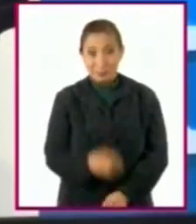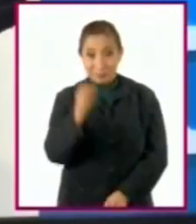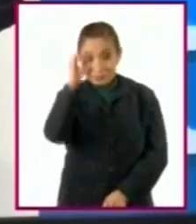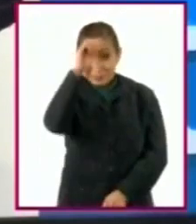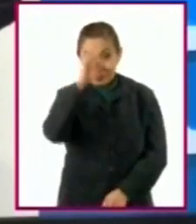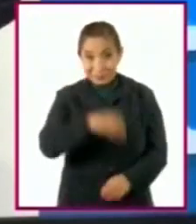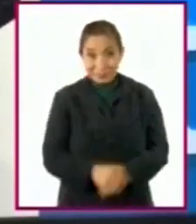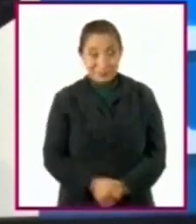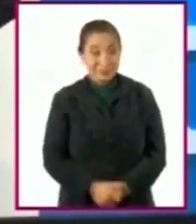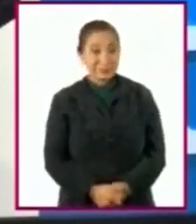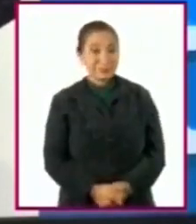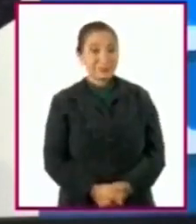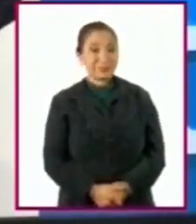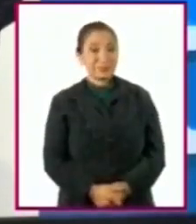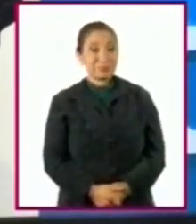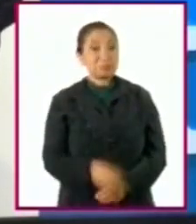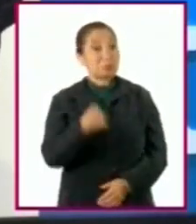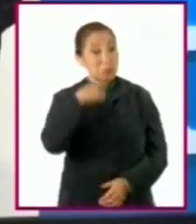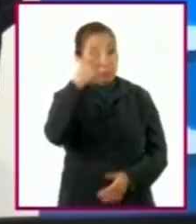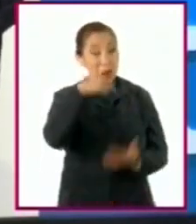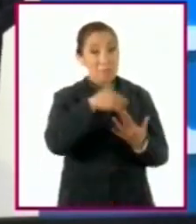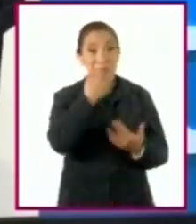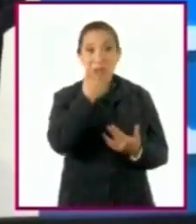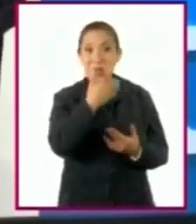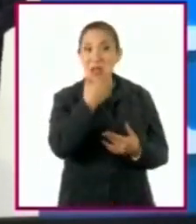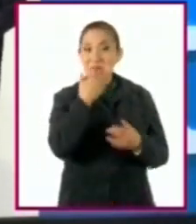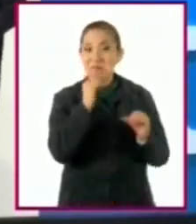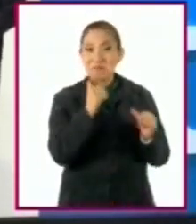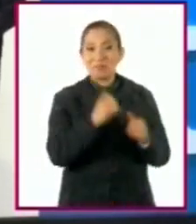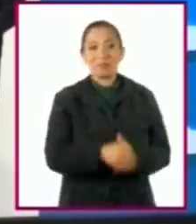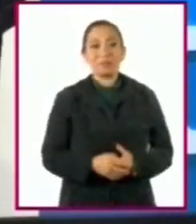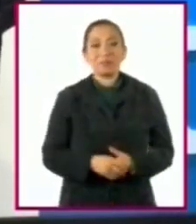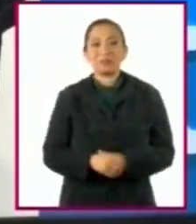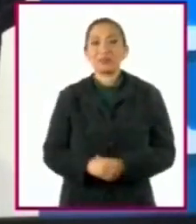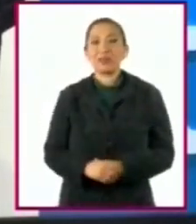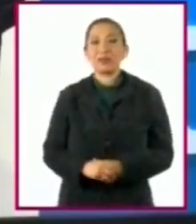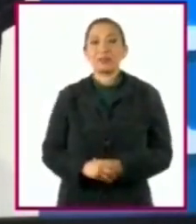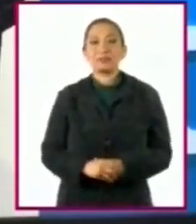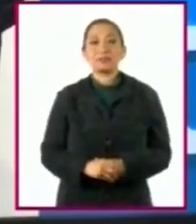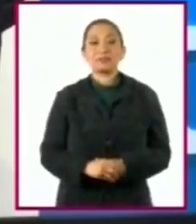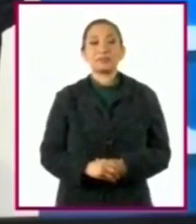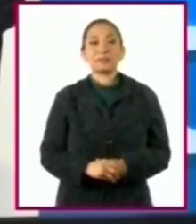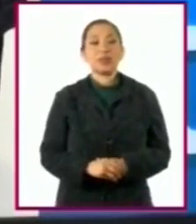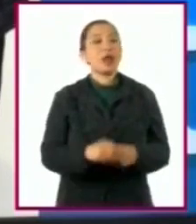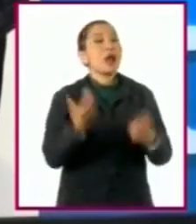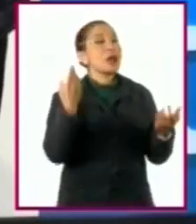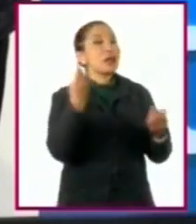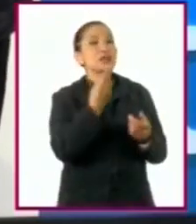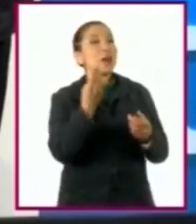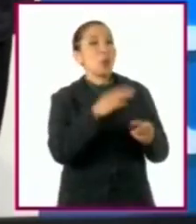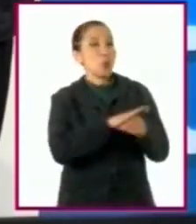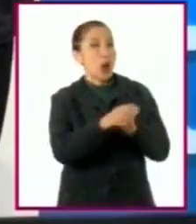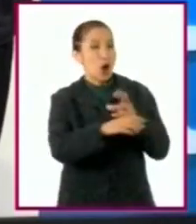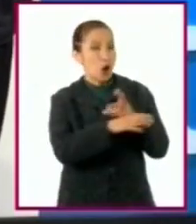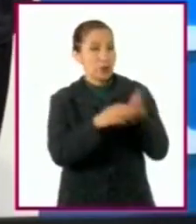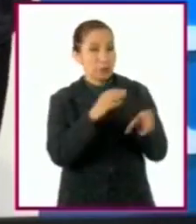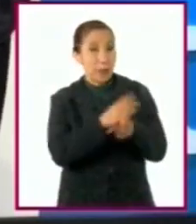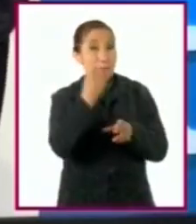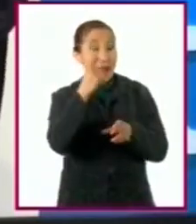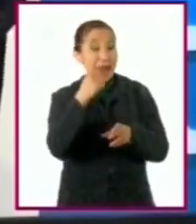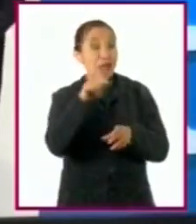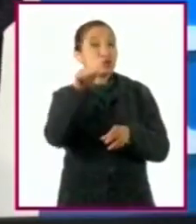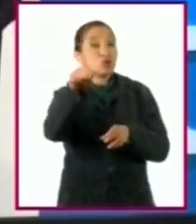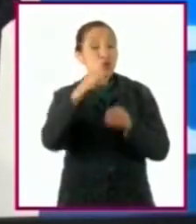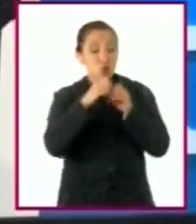bien? Me parece excelente. El material que vamos a necesitar para hacer